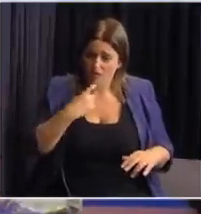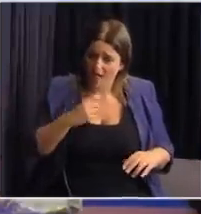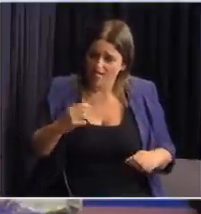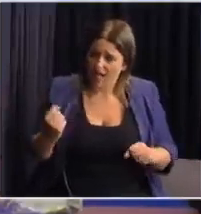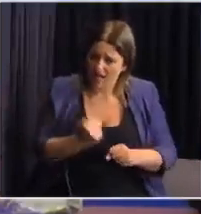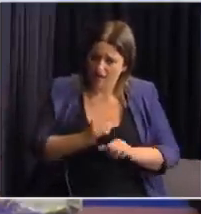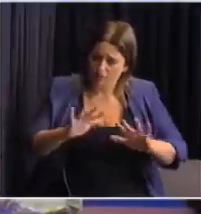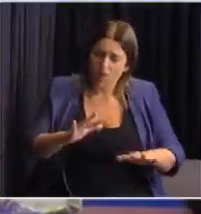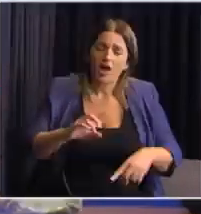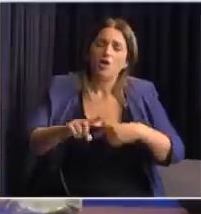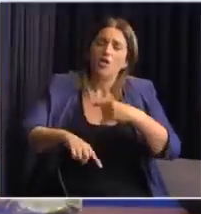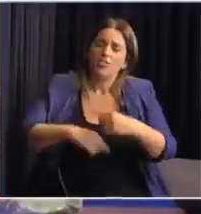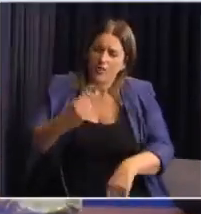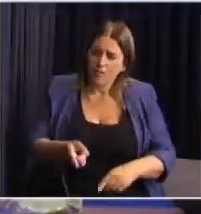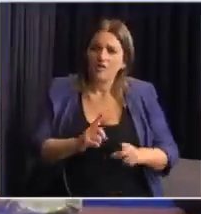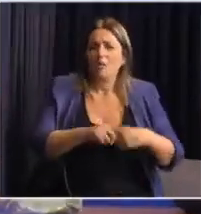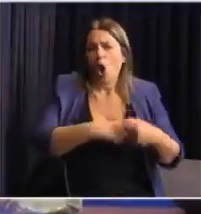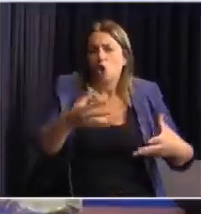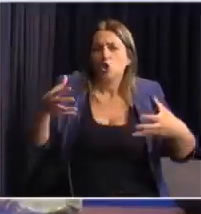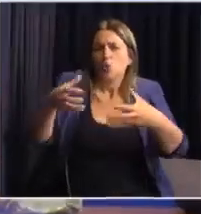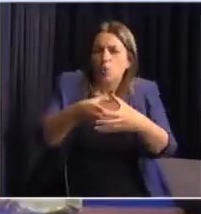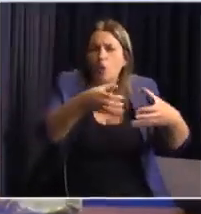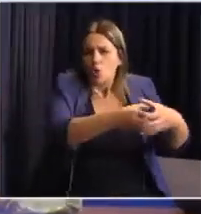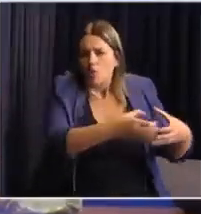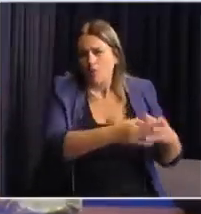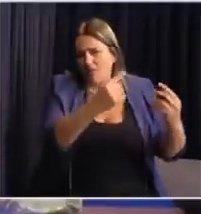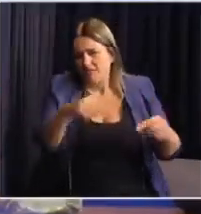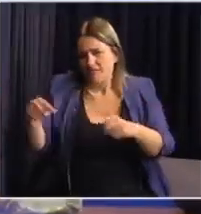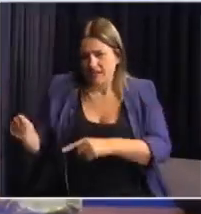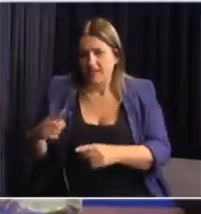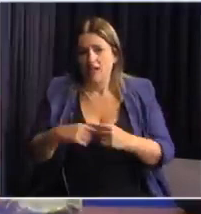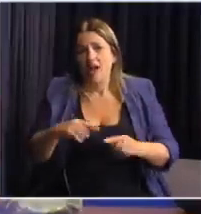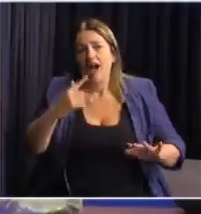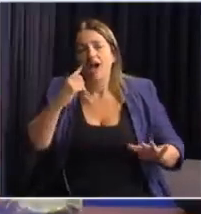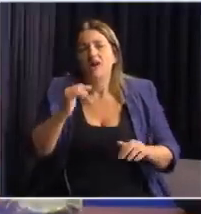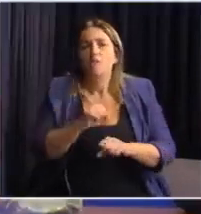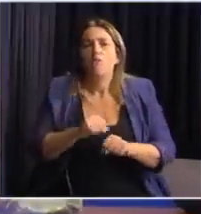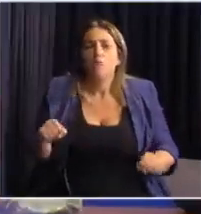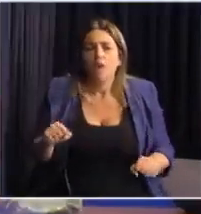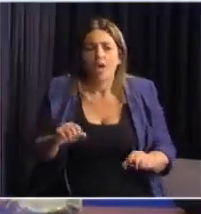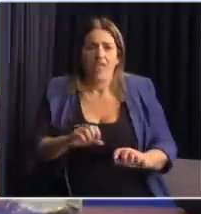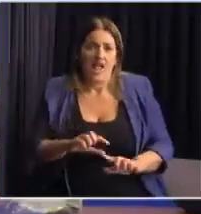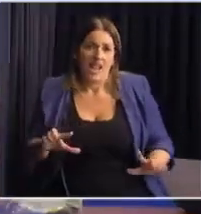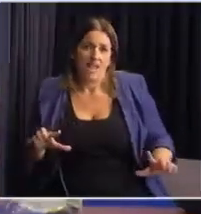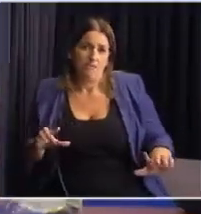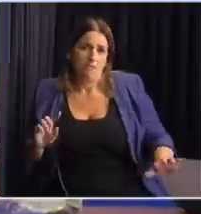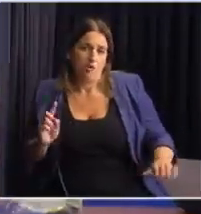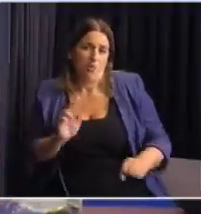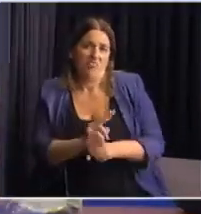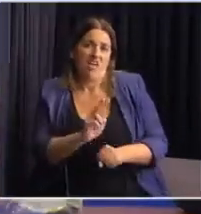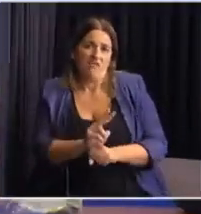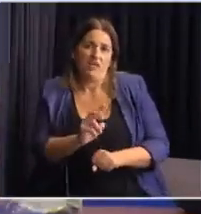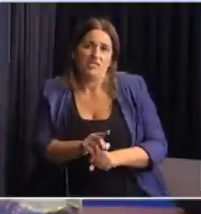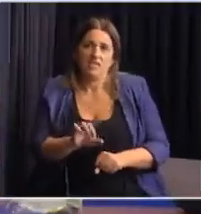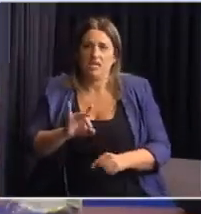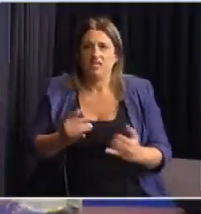y vamos a avanzar sobre otros sectores en cuanto a lo que significa tener una inmunidad completa pasado